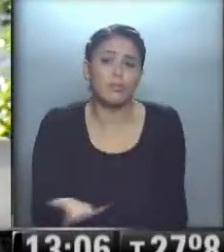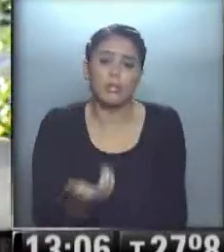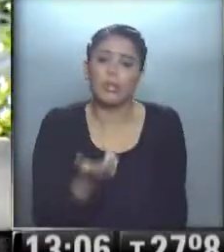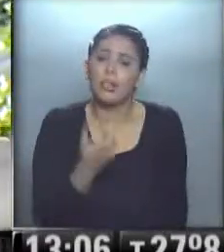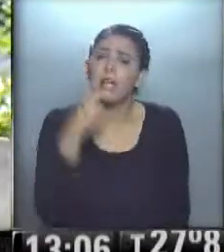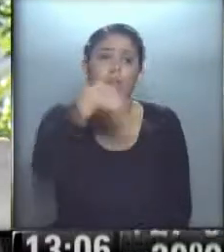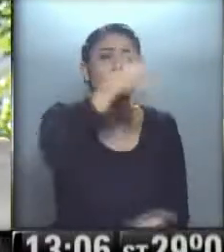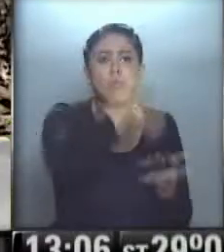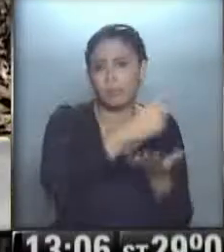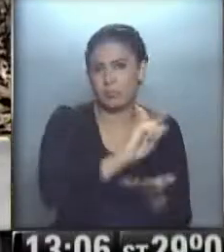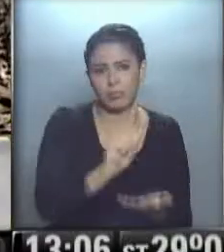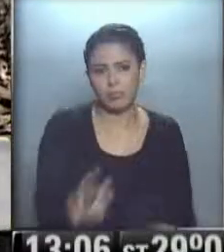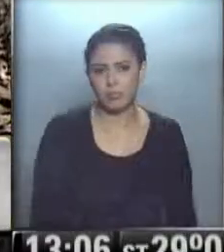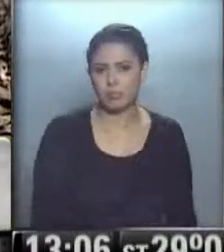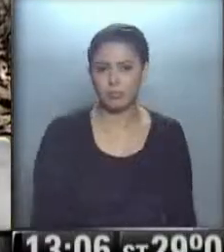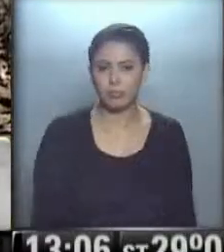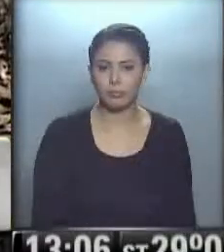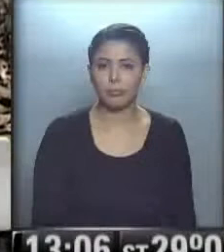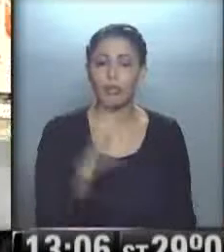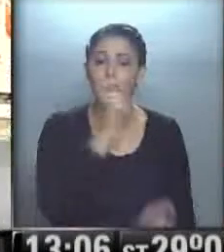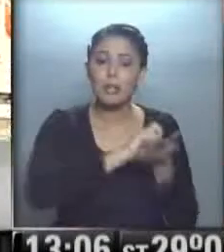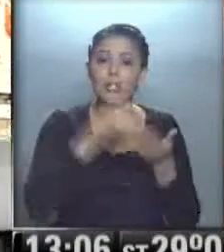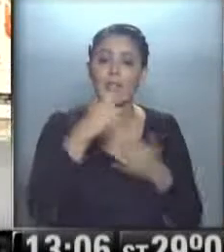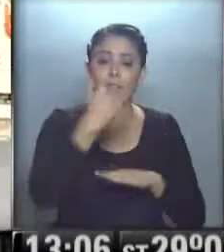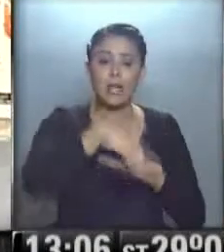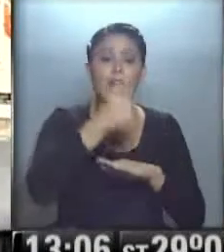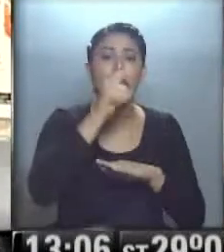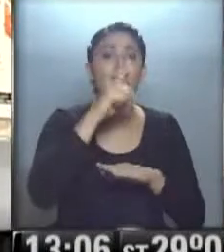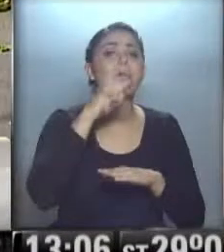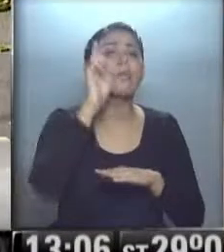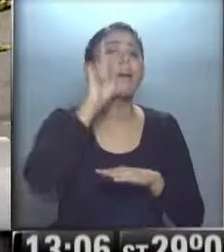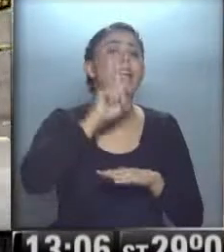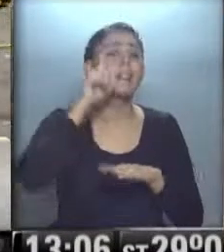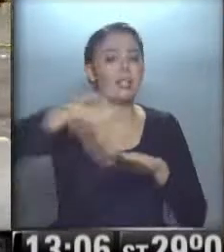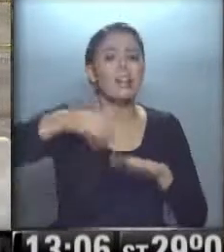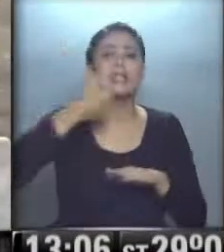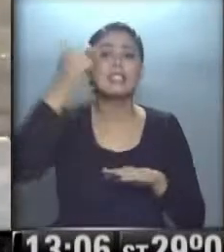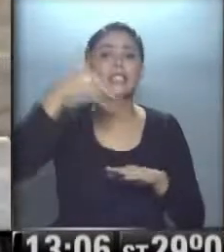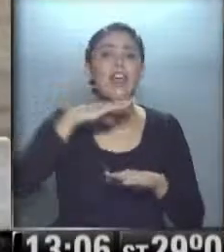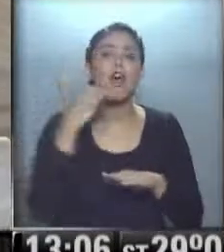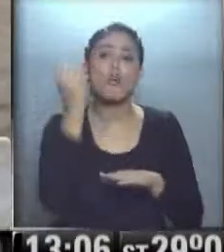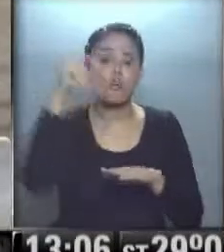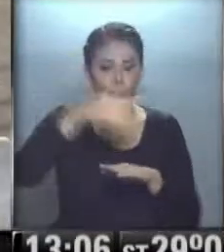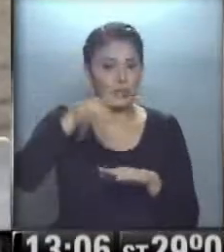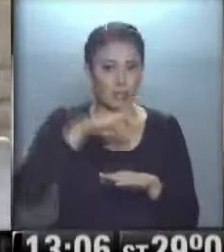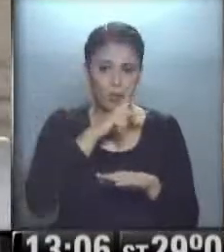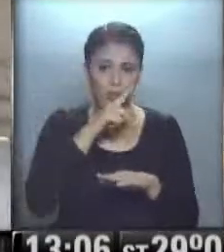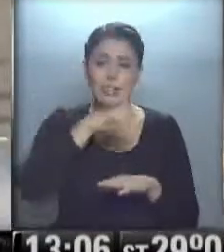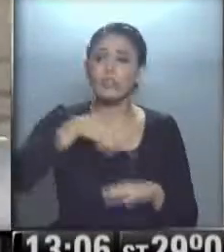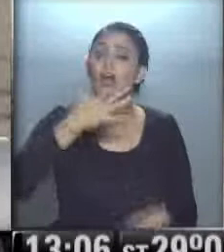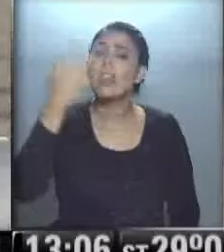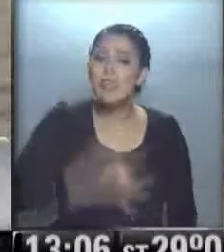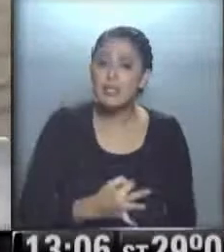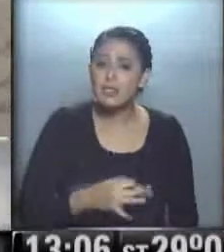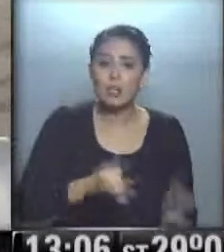no me lo van a pagar por bueno. En Alberti y Avenida San Juan, San Cristóbal, se tomó la decisión de continuar con el